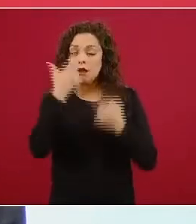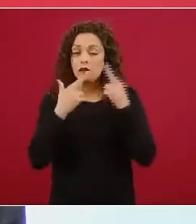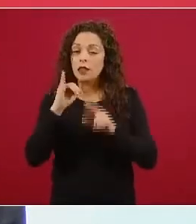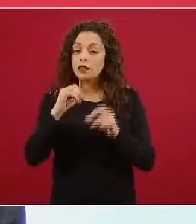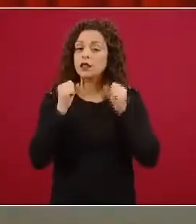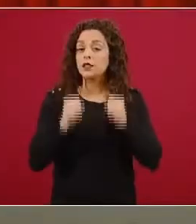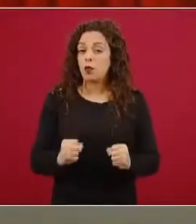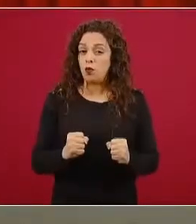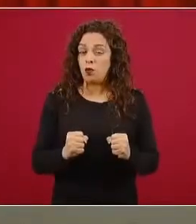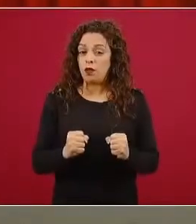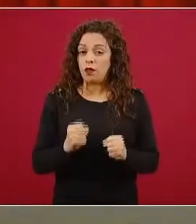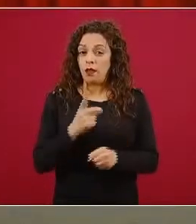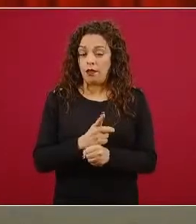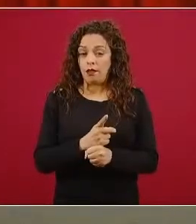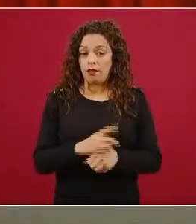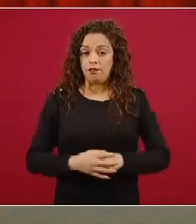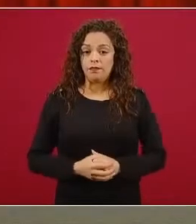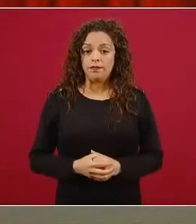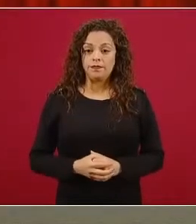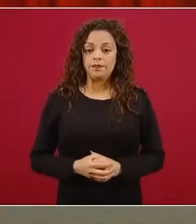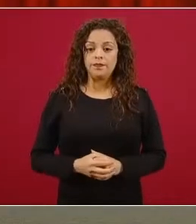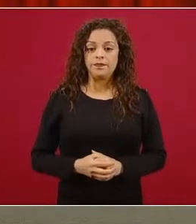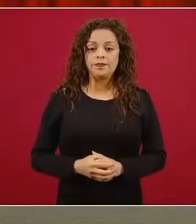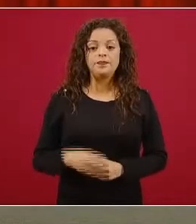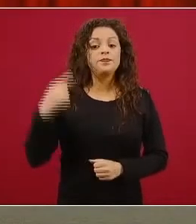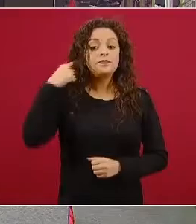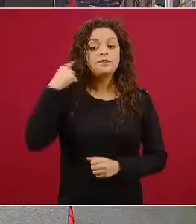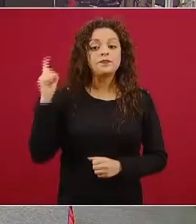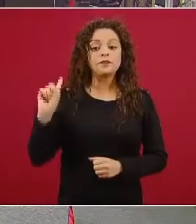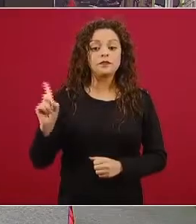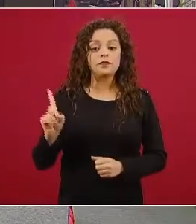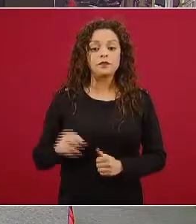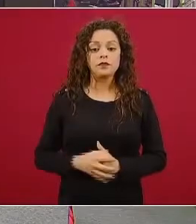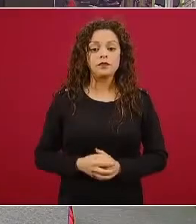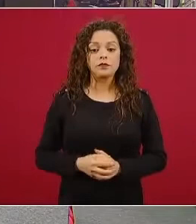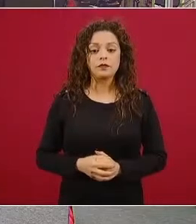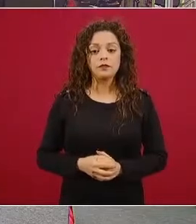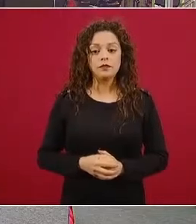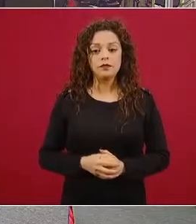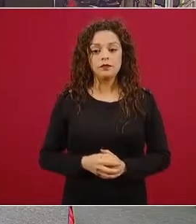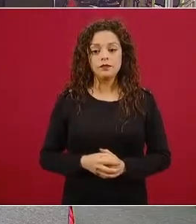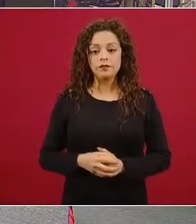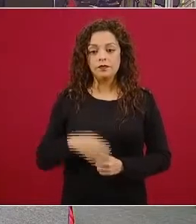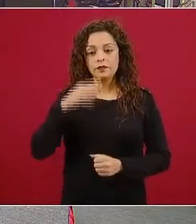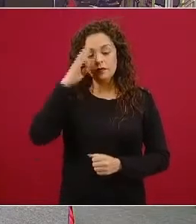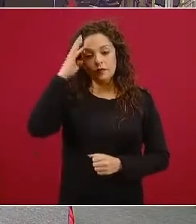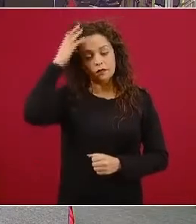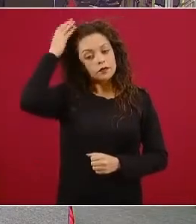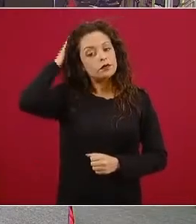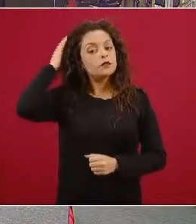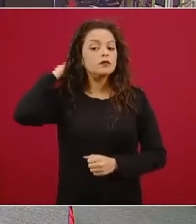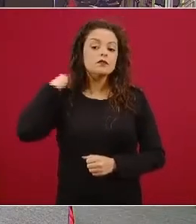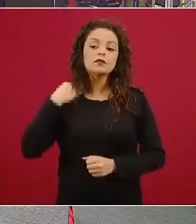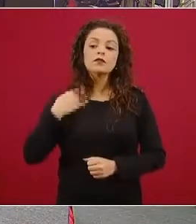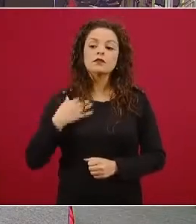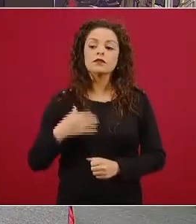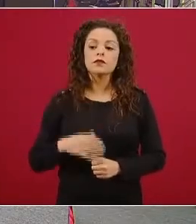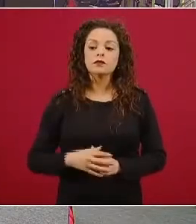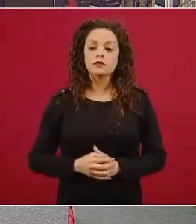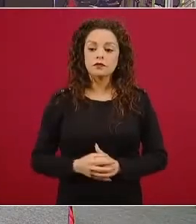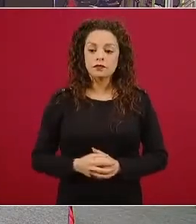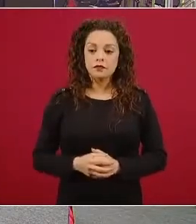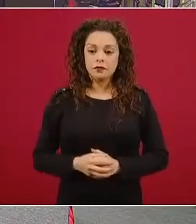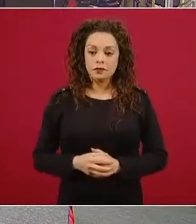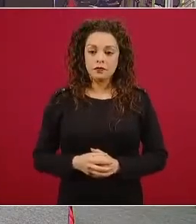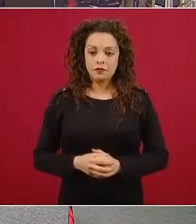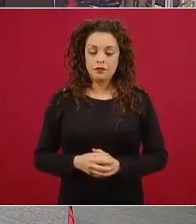Para la elaboración de las vacunas son más benéficos para el ser